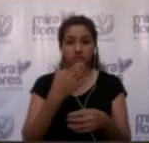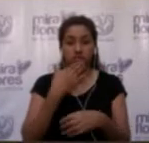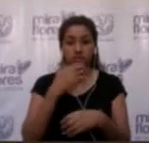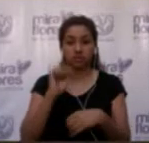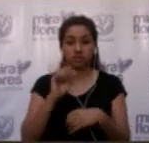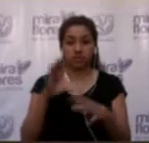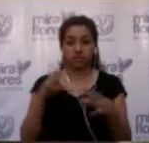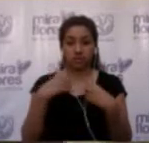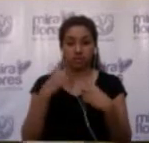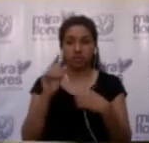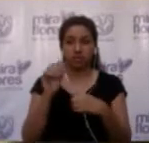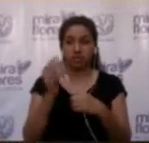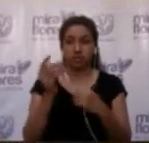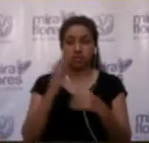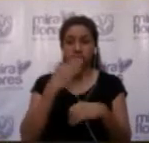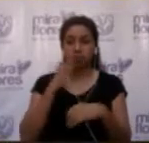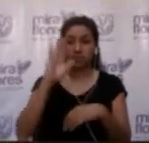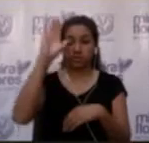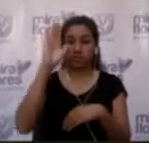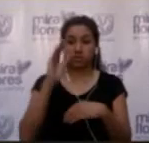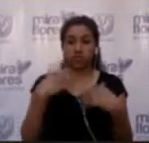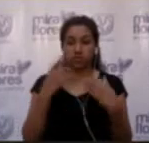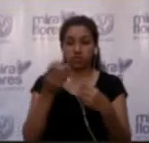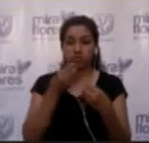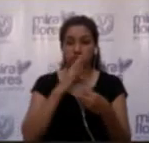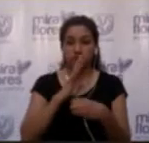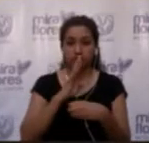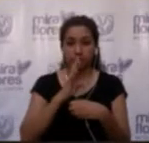el señor de Albertis ha levantado la mano, tiene el uso de la palabra.